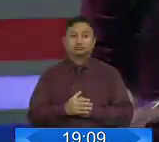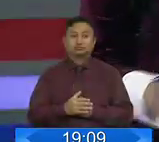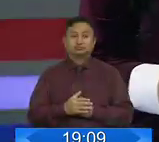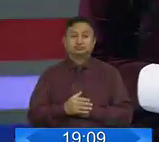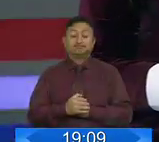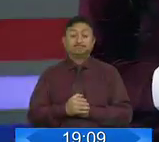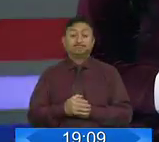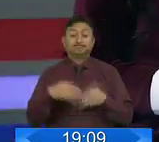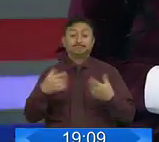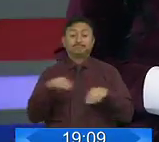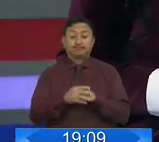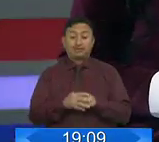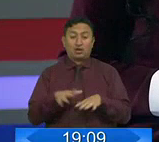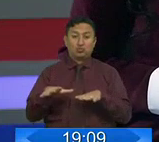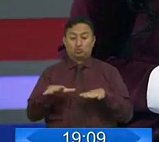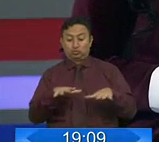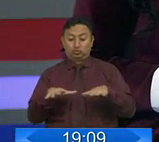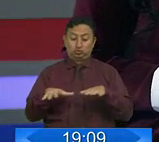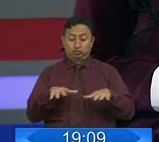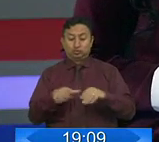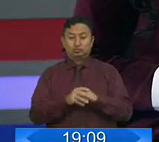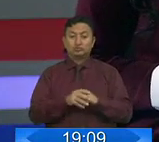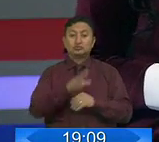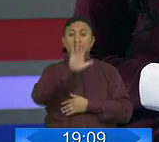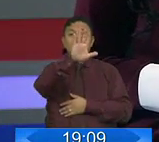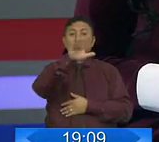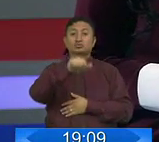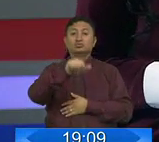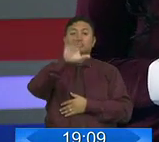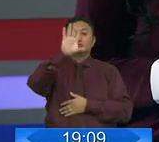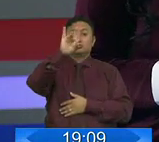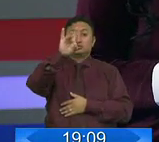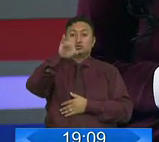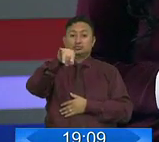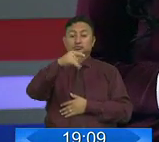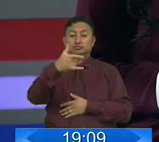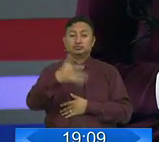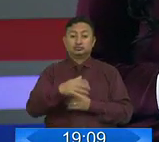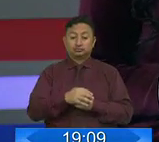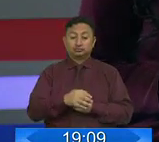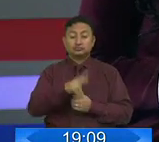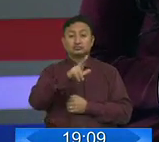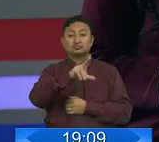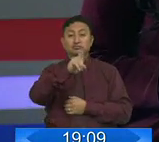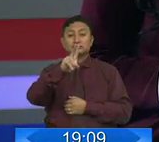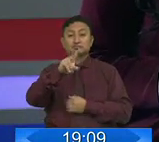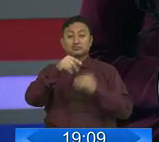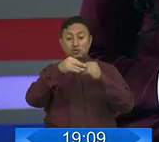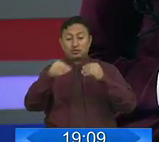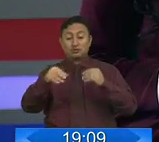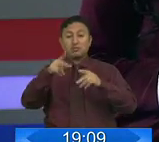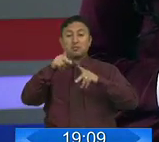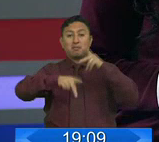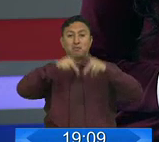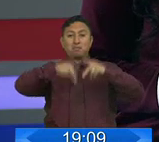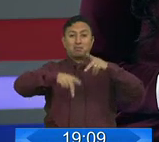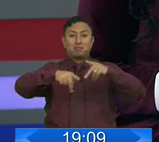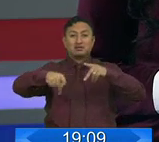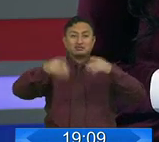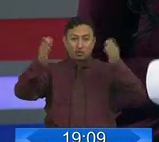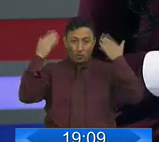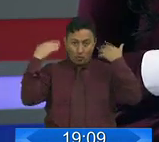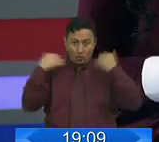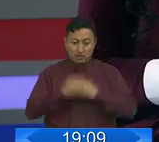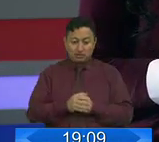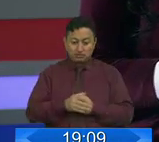El sismo de magnitud 5.9 grados en escala de Richter que se registró a 32 kilómetros de playas en la provincia de Guayas